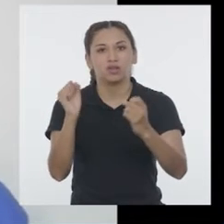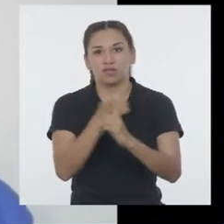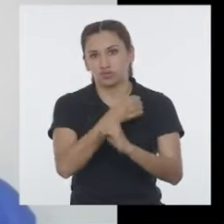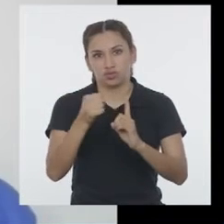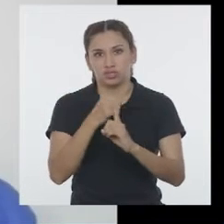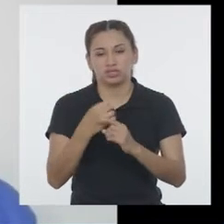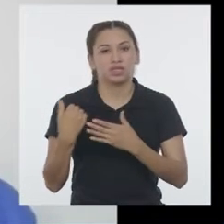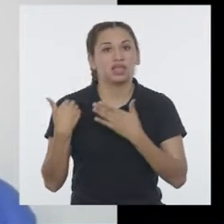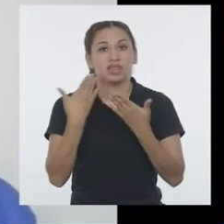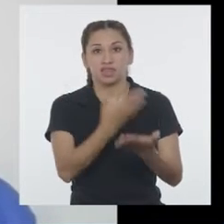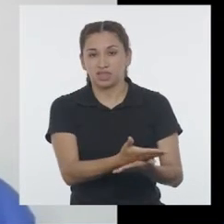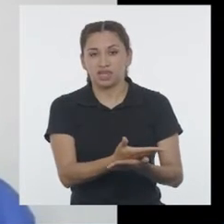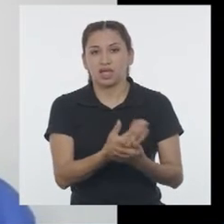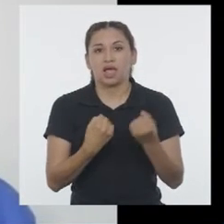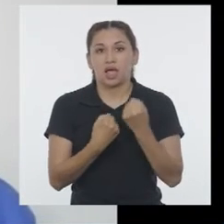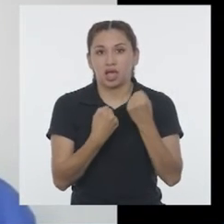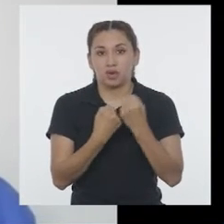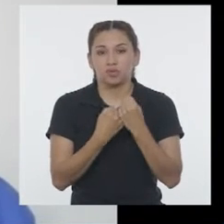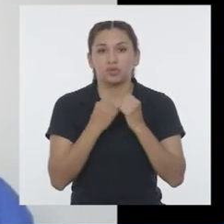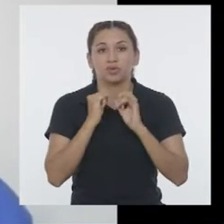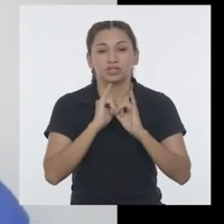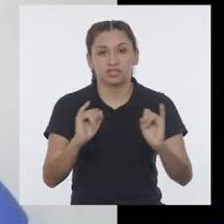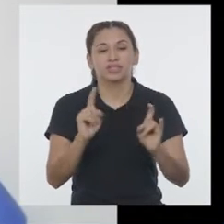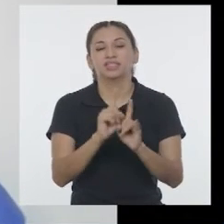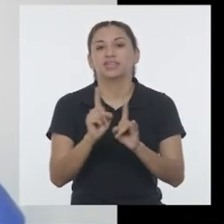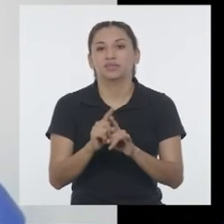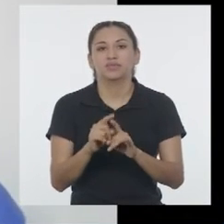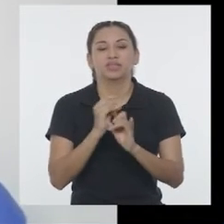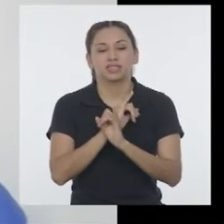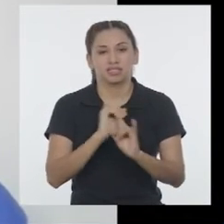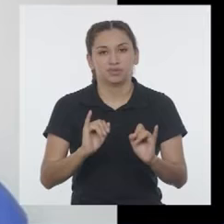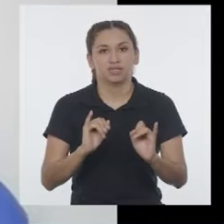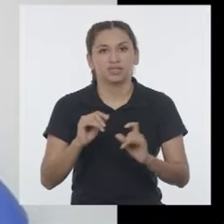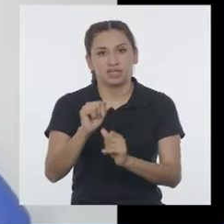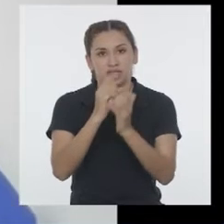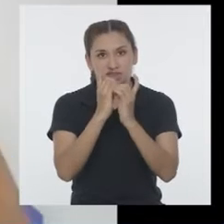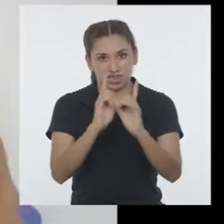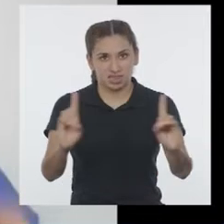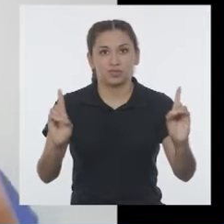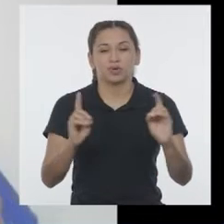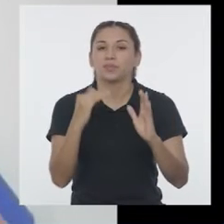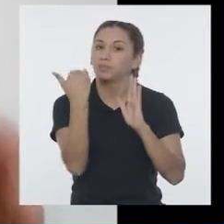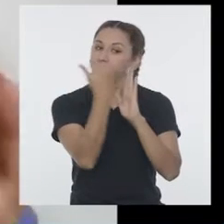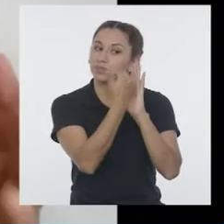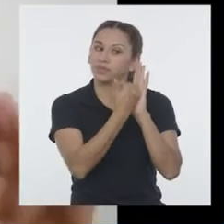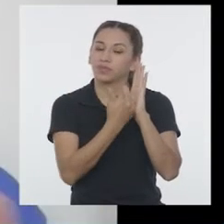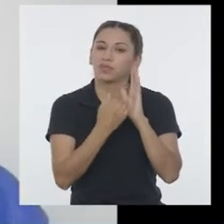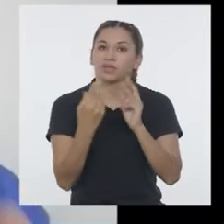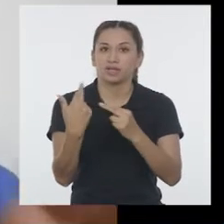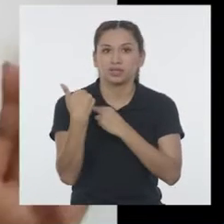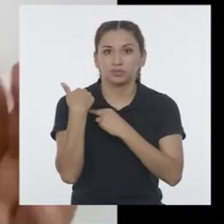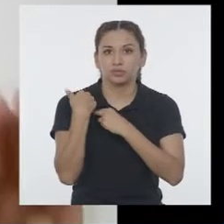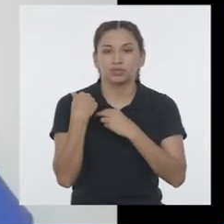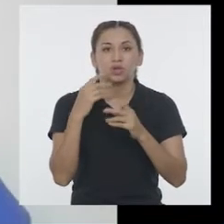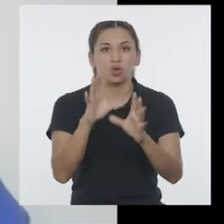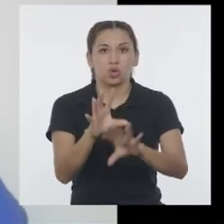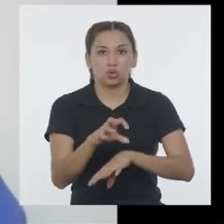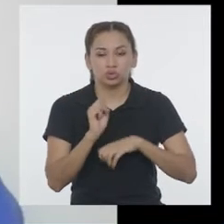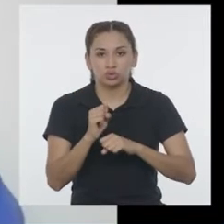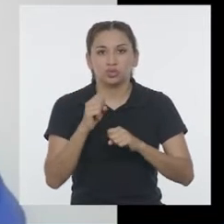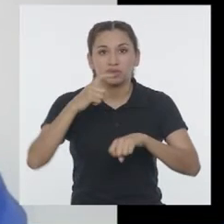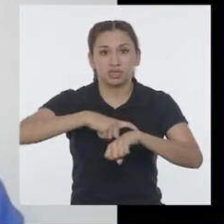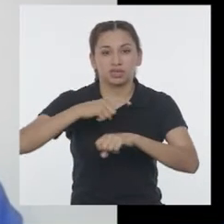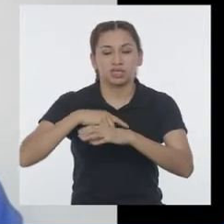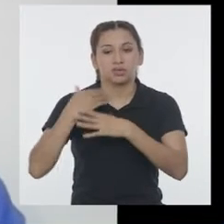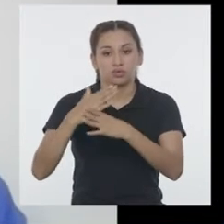en donde se promueve el bienestar integral y la convivencia democrática. Armar una agenda con obligaciones, rutinas